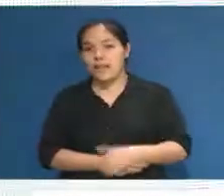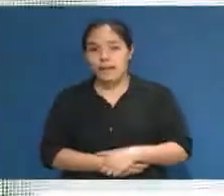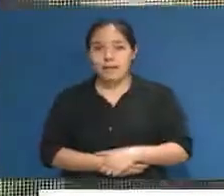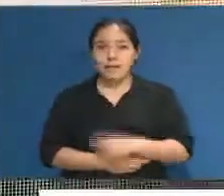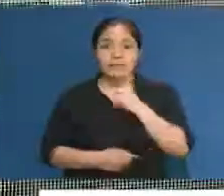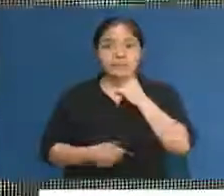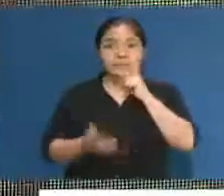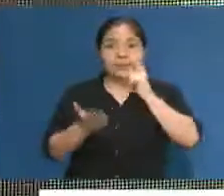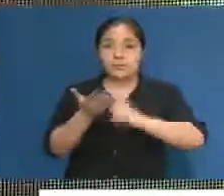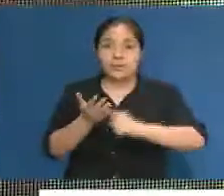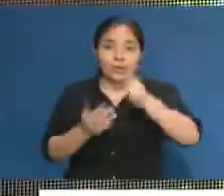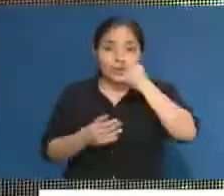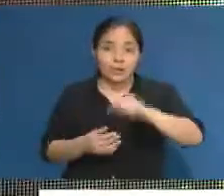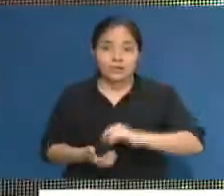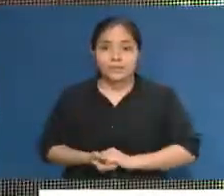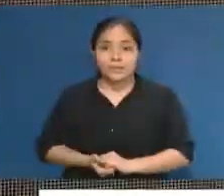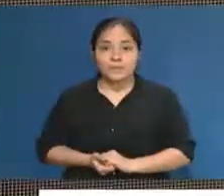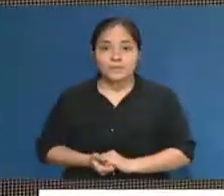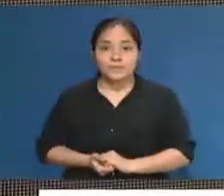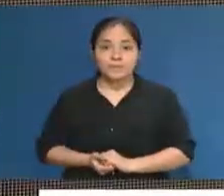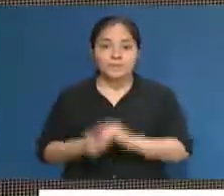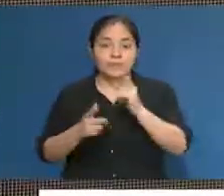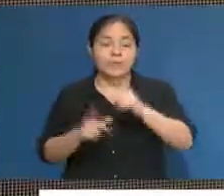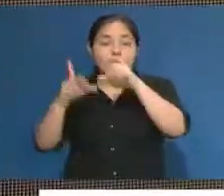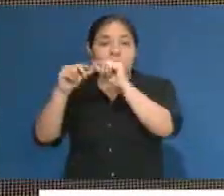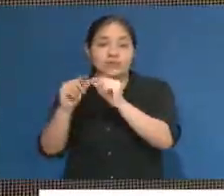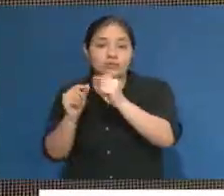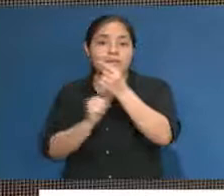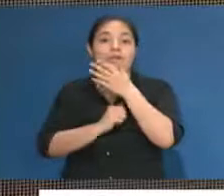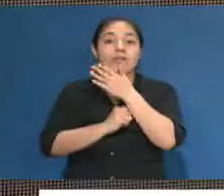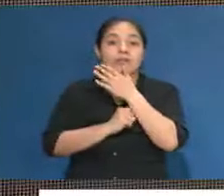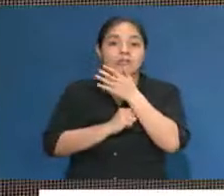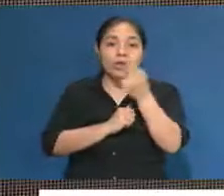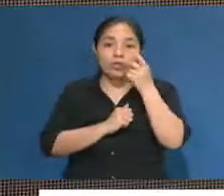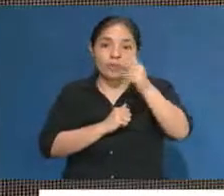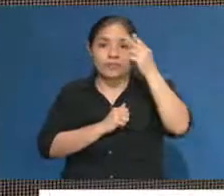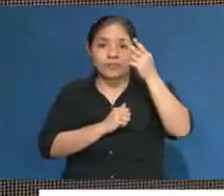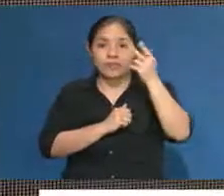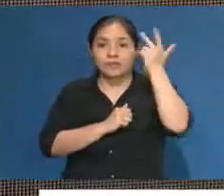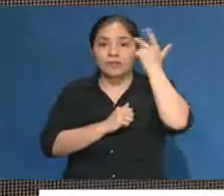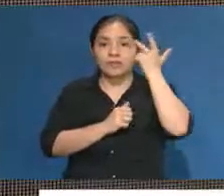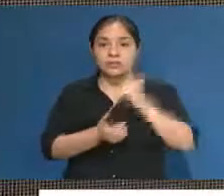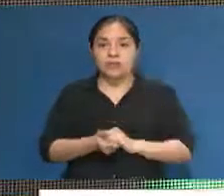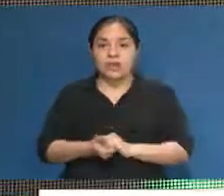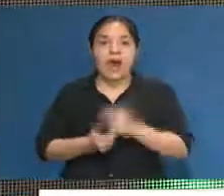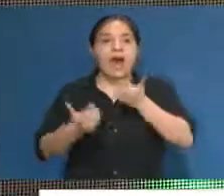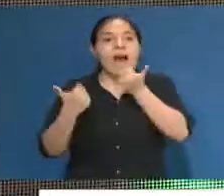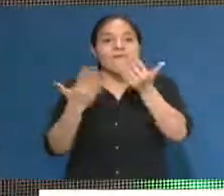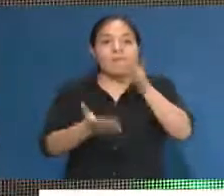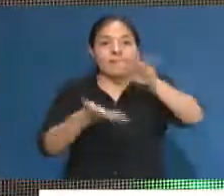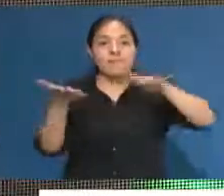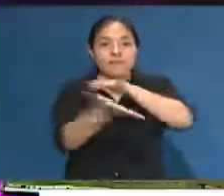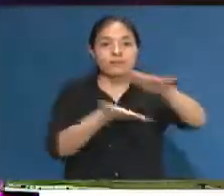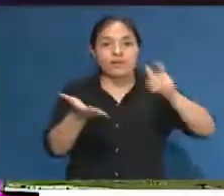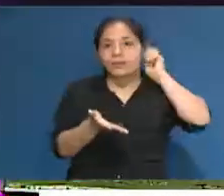de los ítems publicados en la resolución de 14/2018 ninguna beneficia a los usuarios de gas,